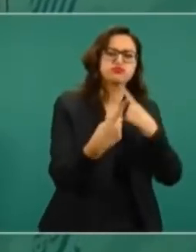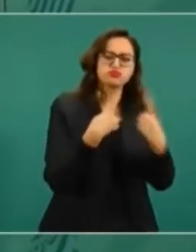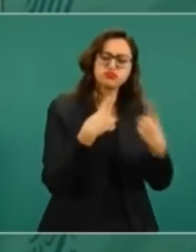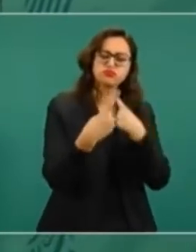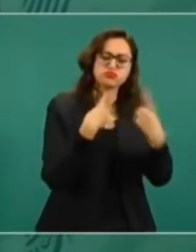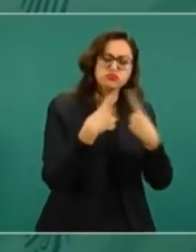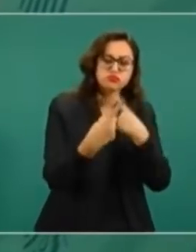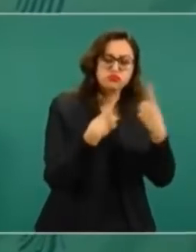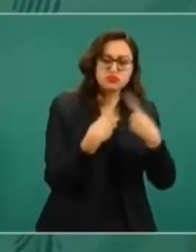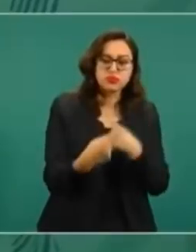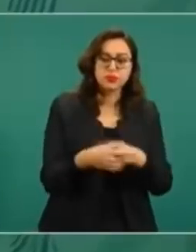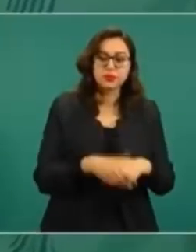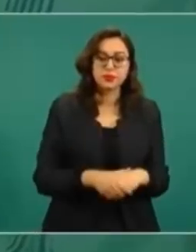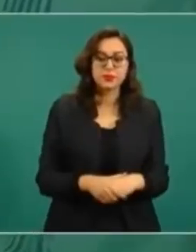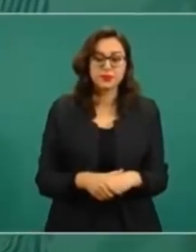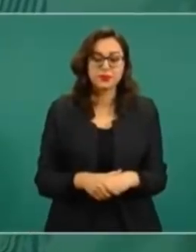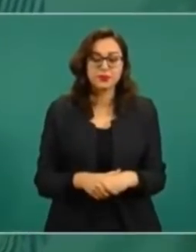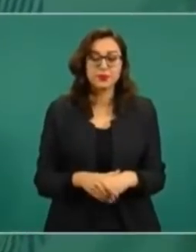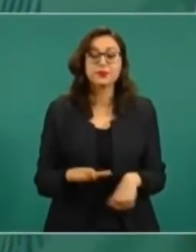Por eso